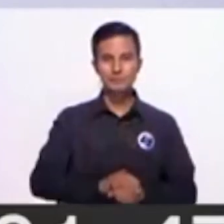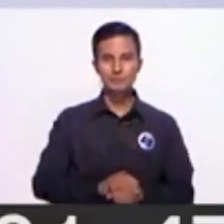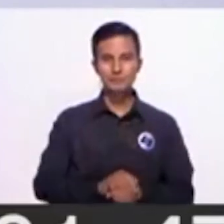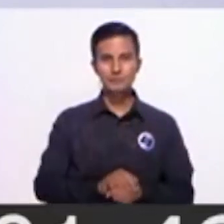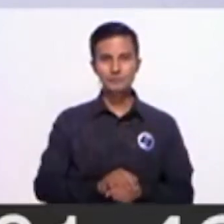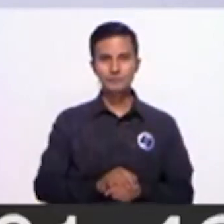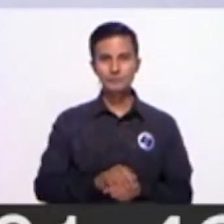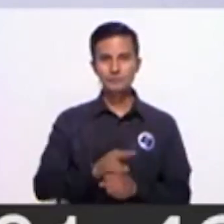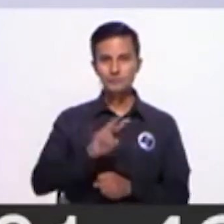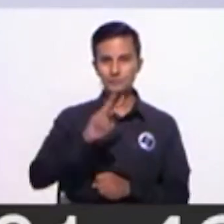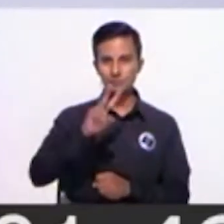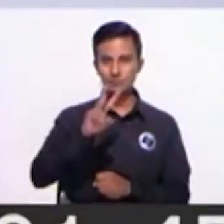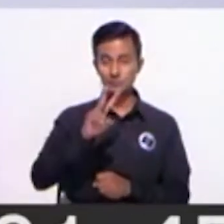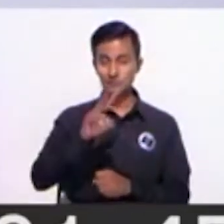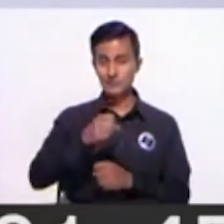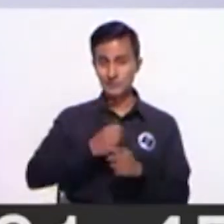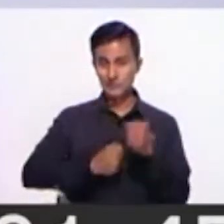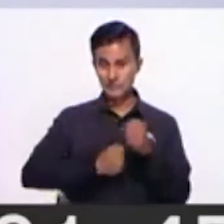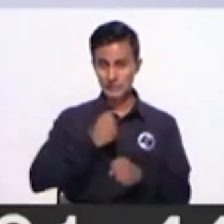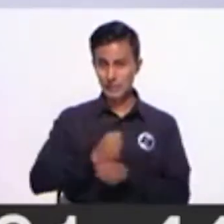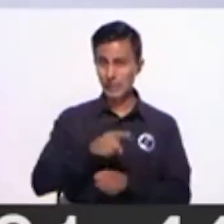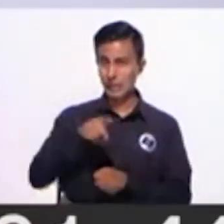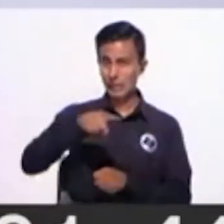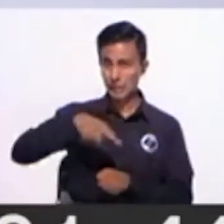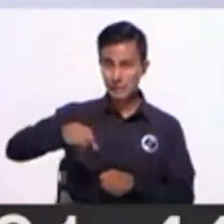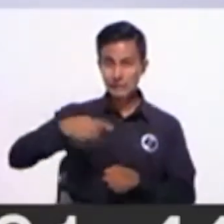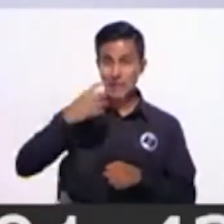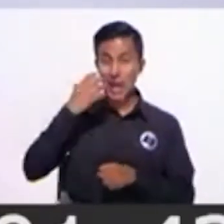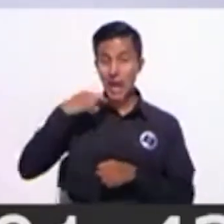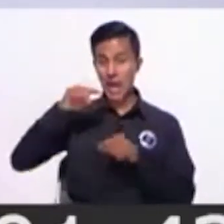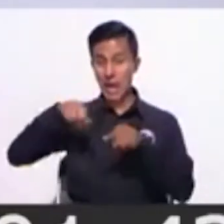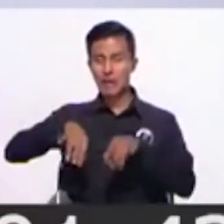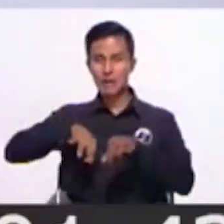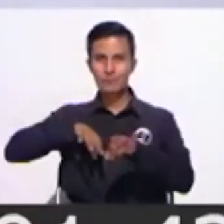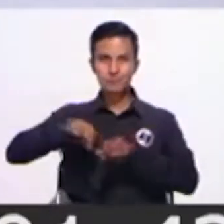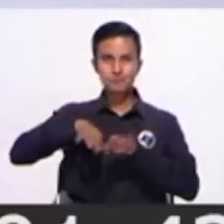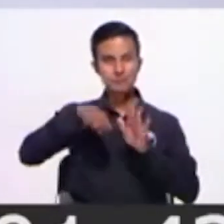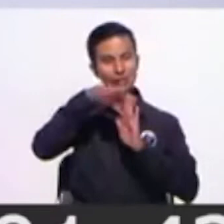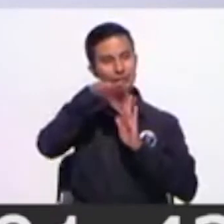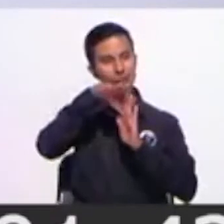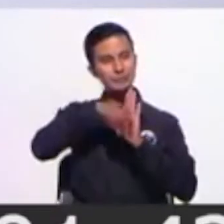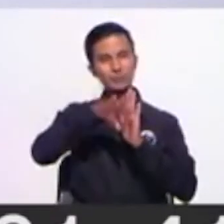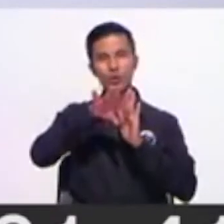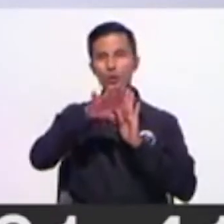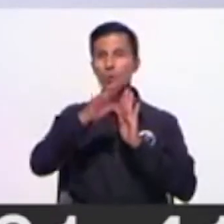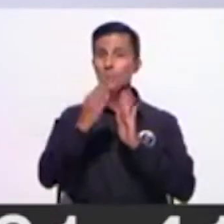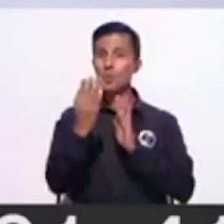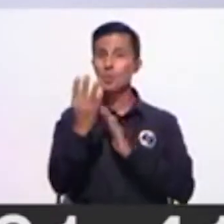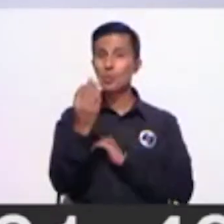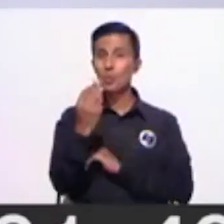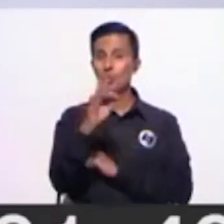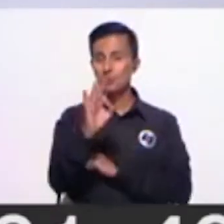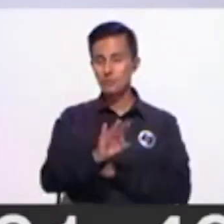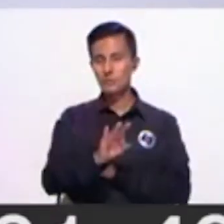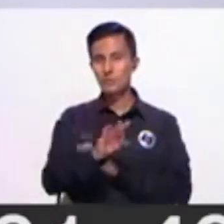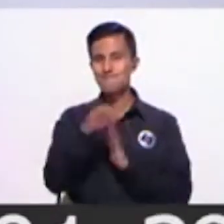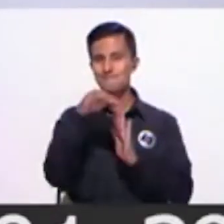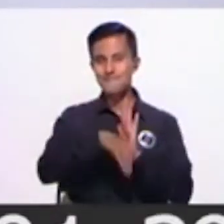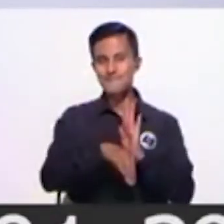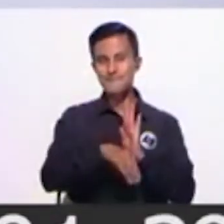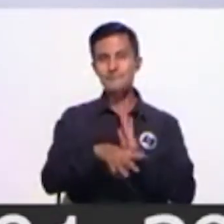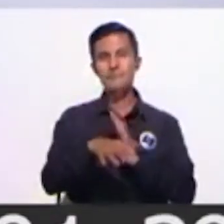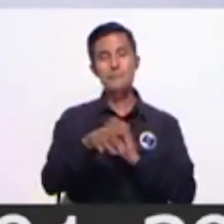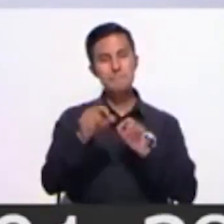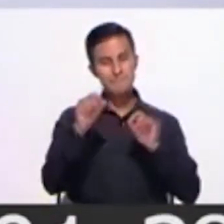trabajadores, las trabajadoras en León, cayó 9%. Y hoy tenemos un 17% menos